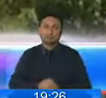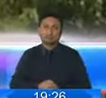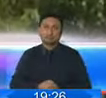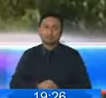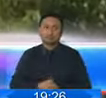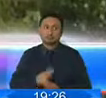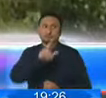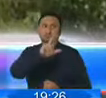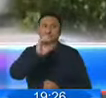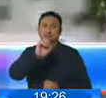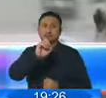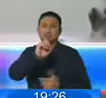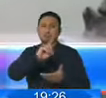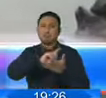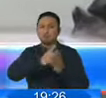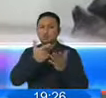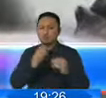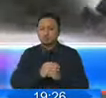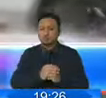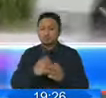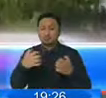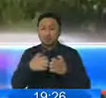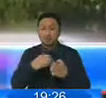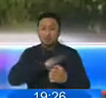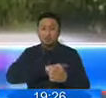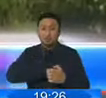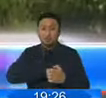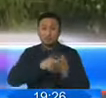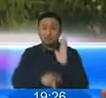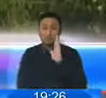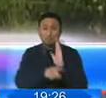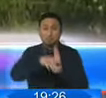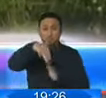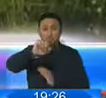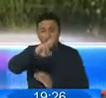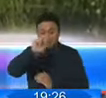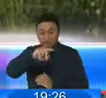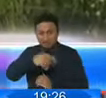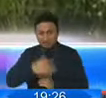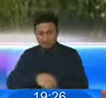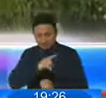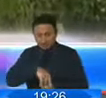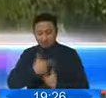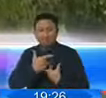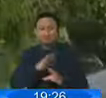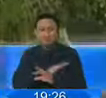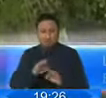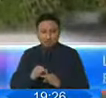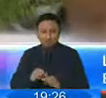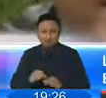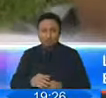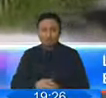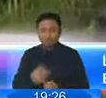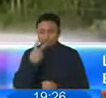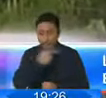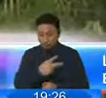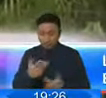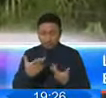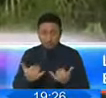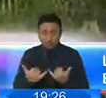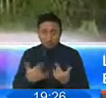una media hora ya con las maquinarias del municipio de Pastaza, de Mera, se trató de limpiar toda la vía. Como ven, la vía está